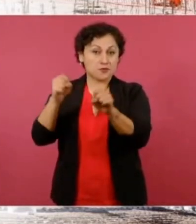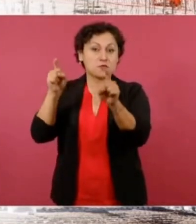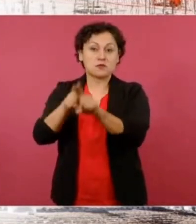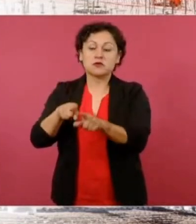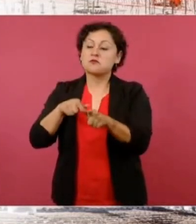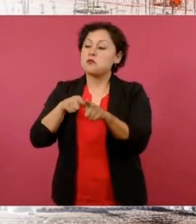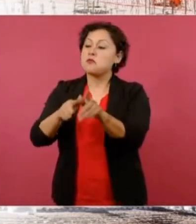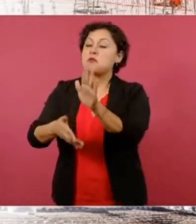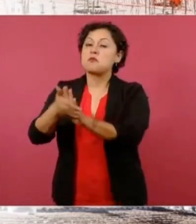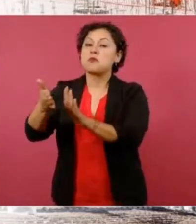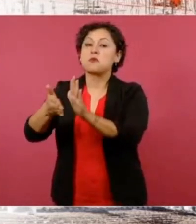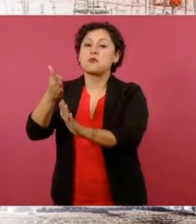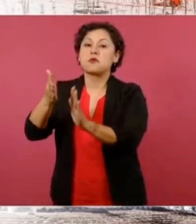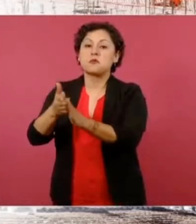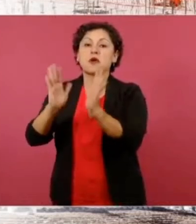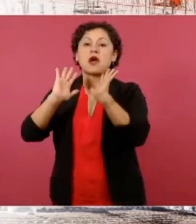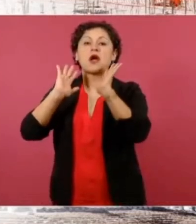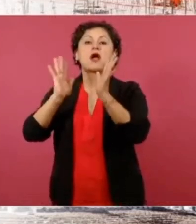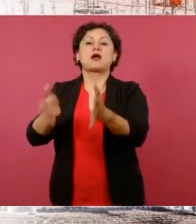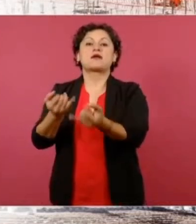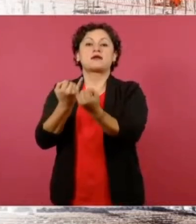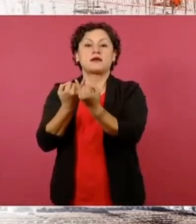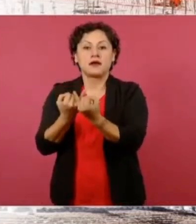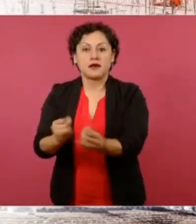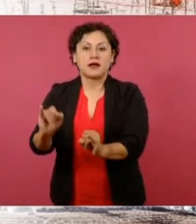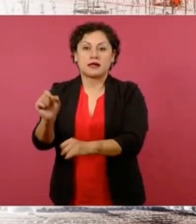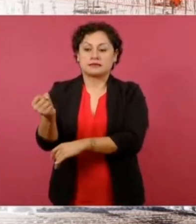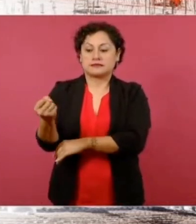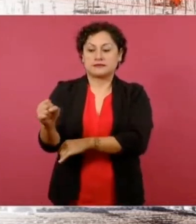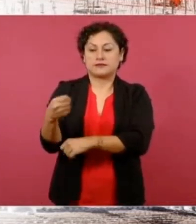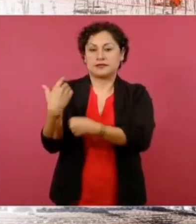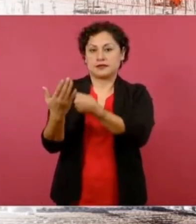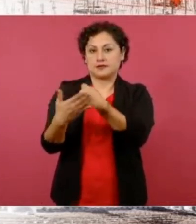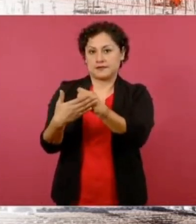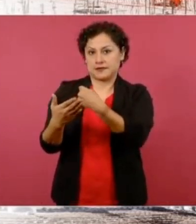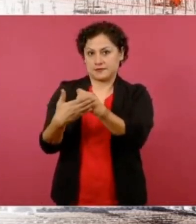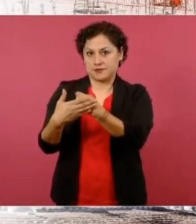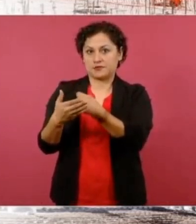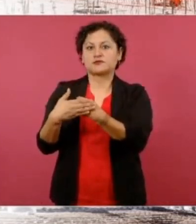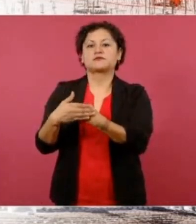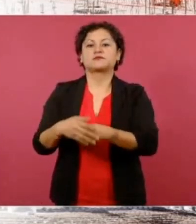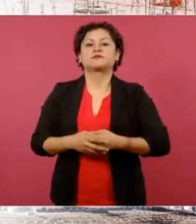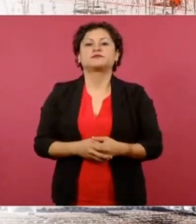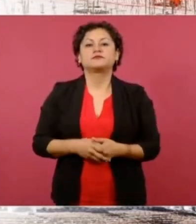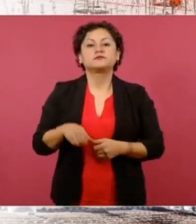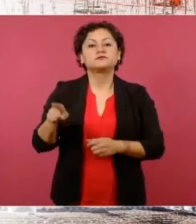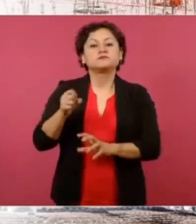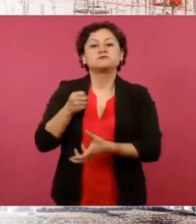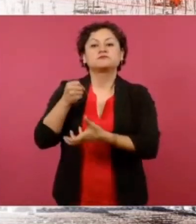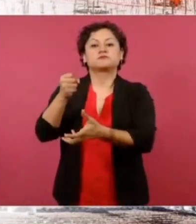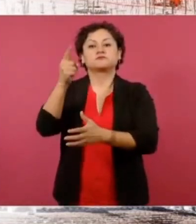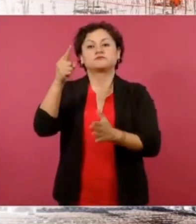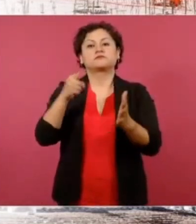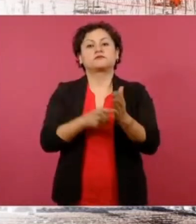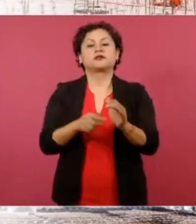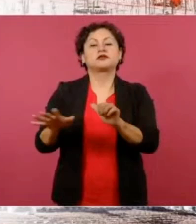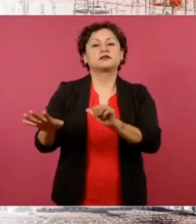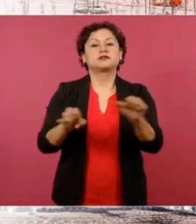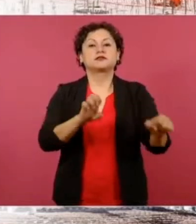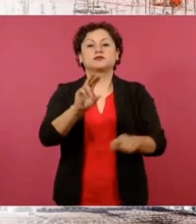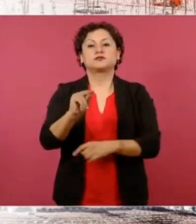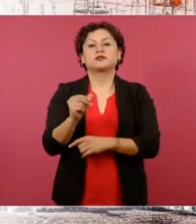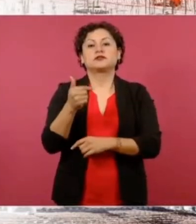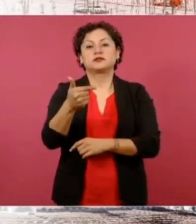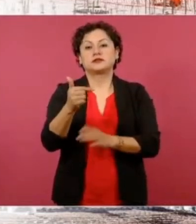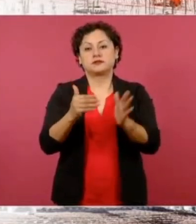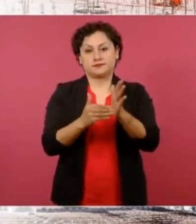echamos a andar ahora en septiembre de este año. Ha sido una inversión de 1.687